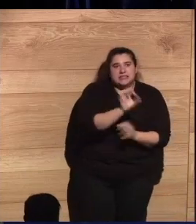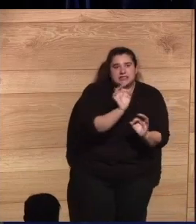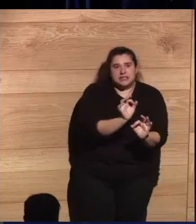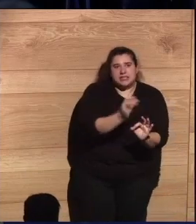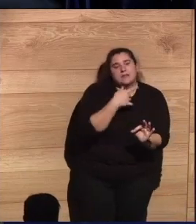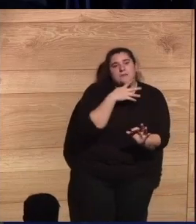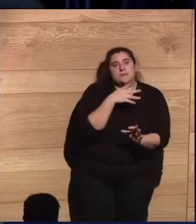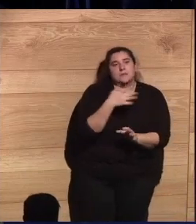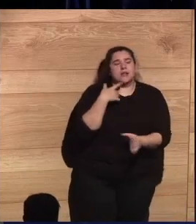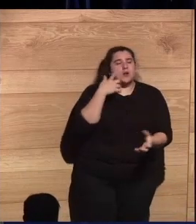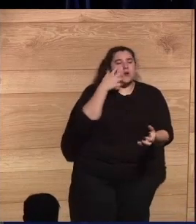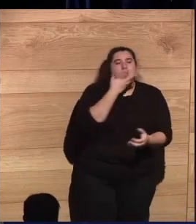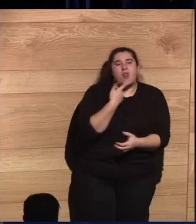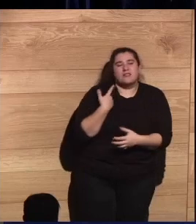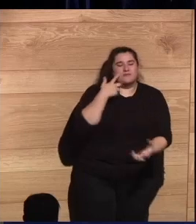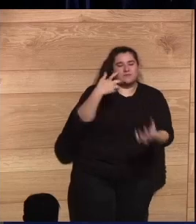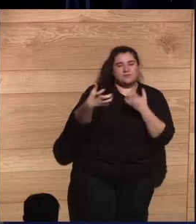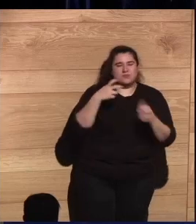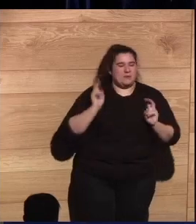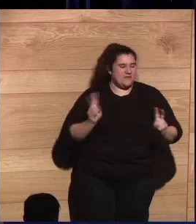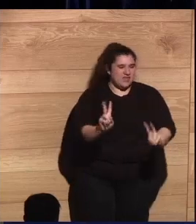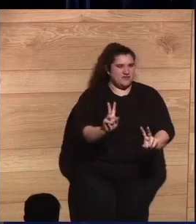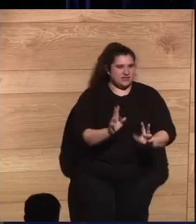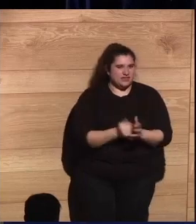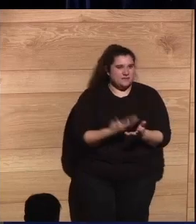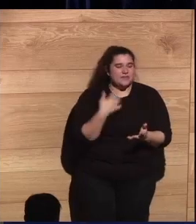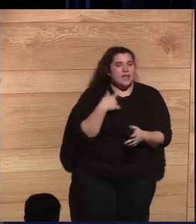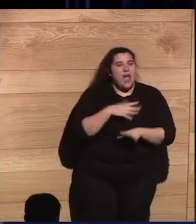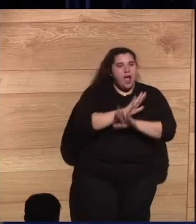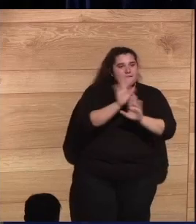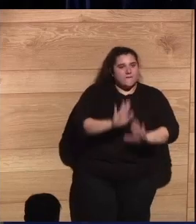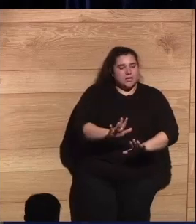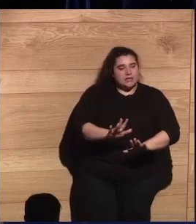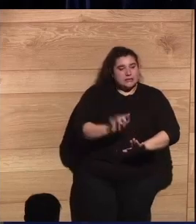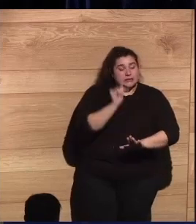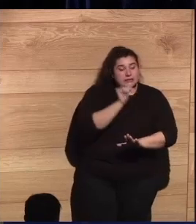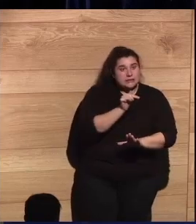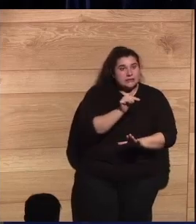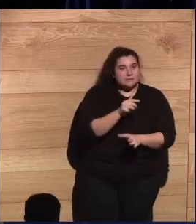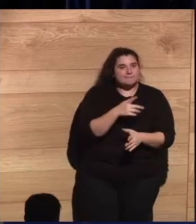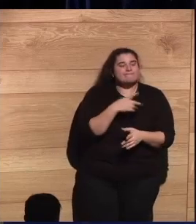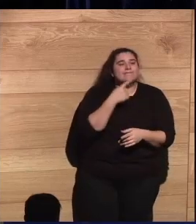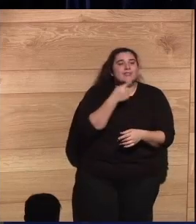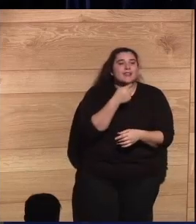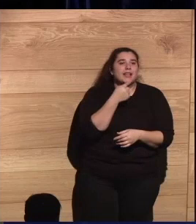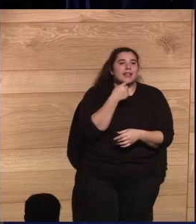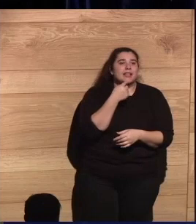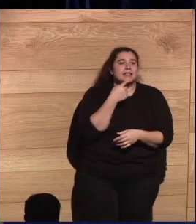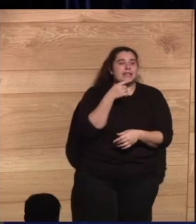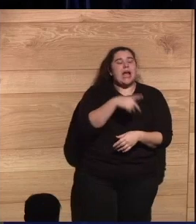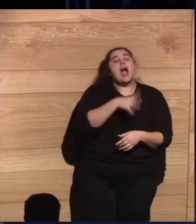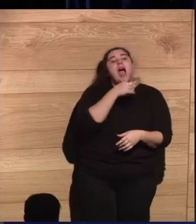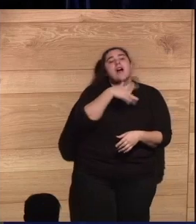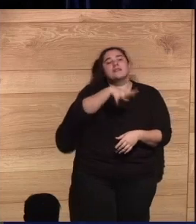muy agresiva, son colores chillones vivos, y cuando en la Jota final están todos en escena es algo... Y entonces cuando dices, claro, aquí